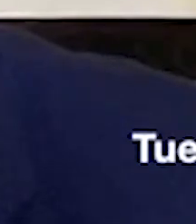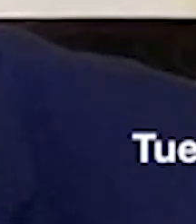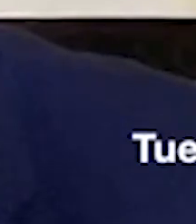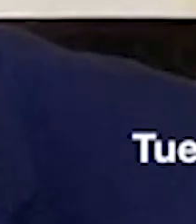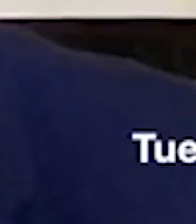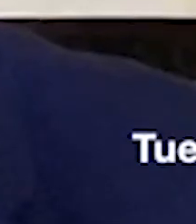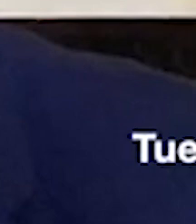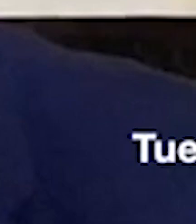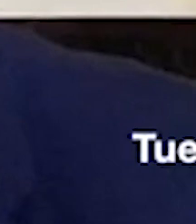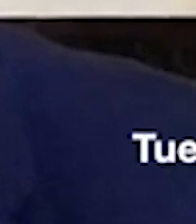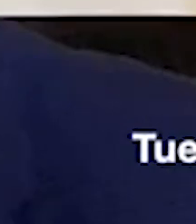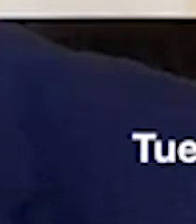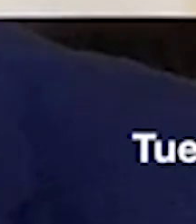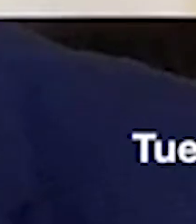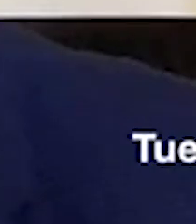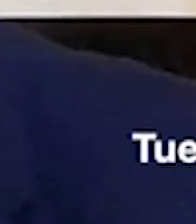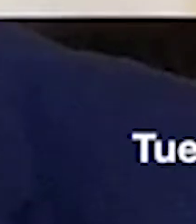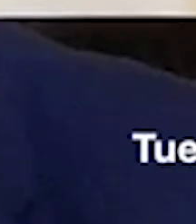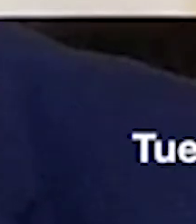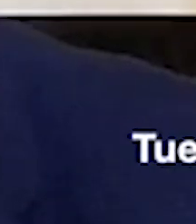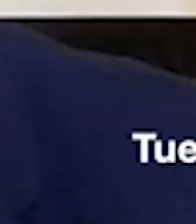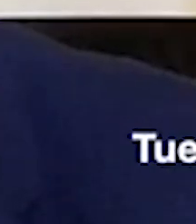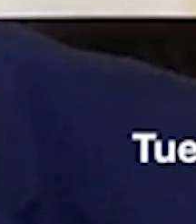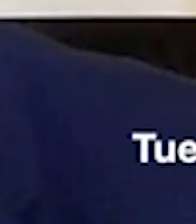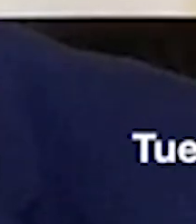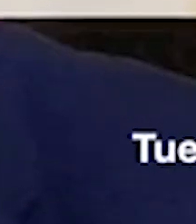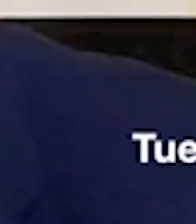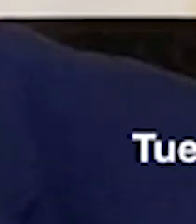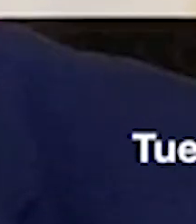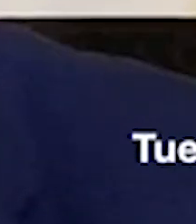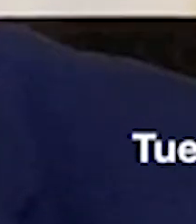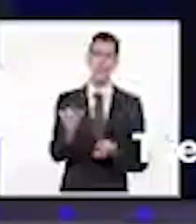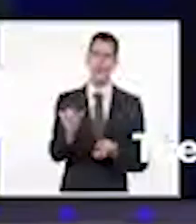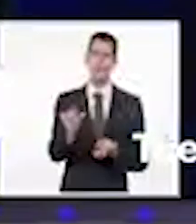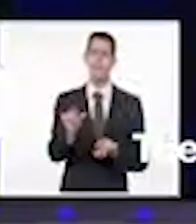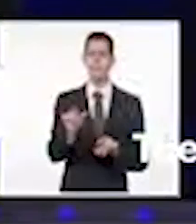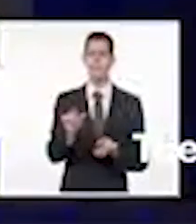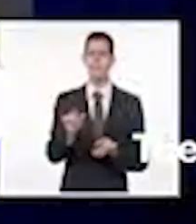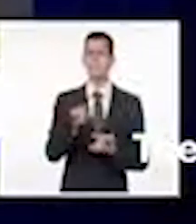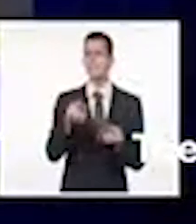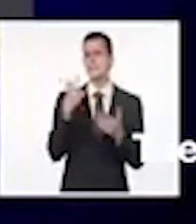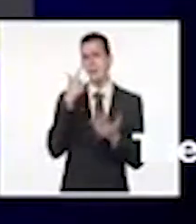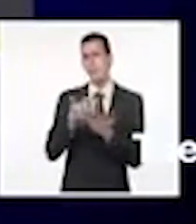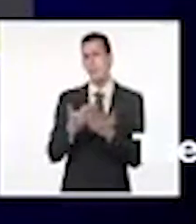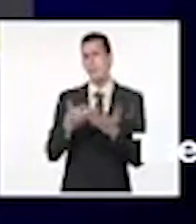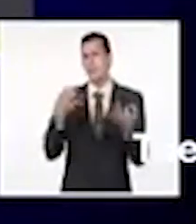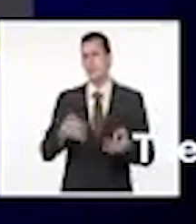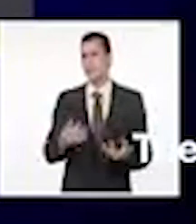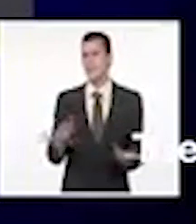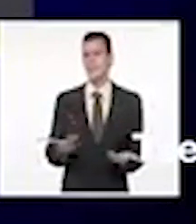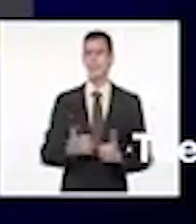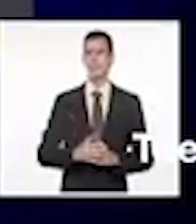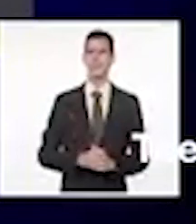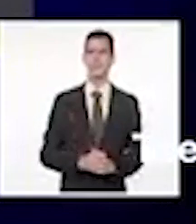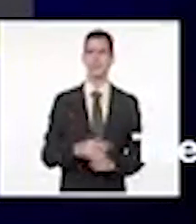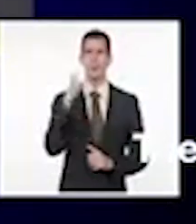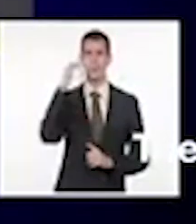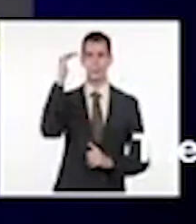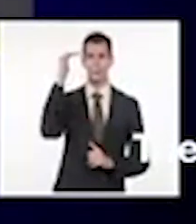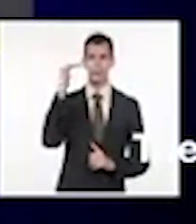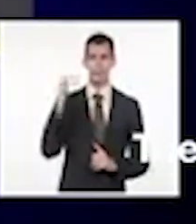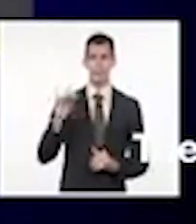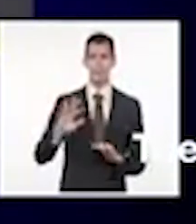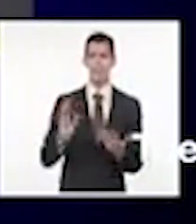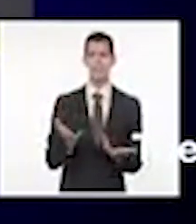de 7.35 a 7.45. Les pongo de nuevo lo que la televisión cubana mostró.